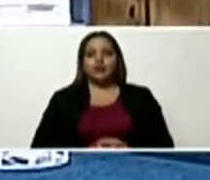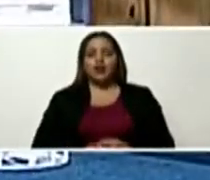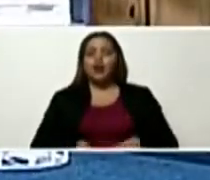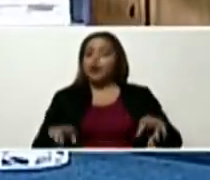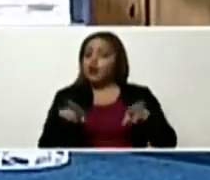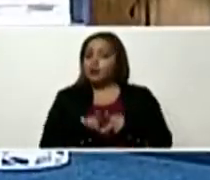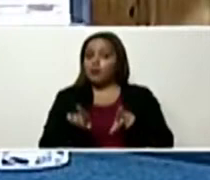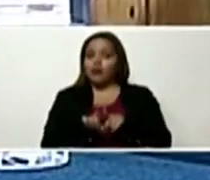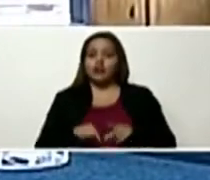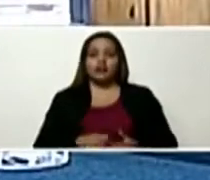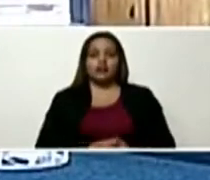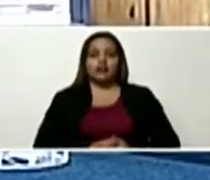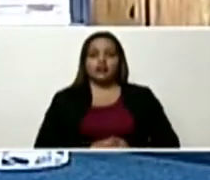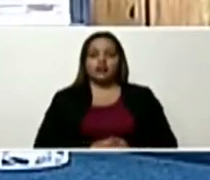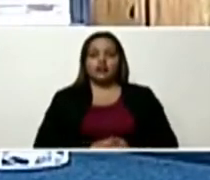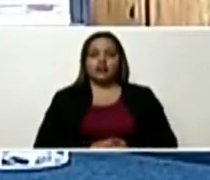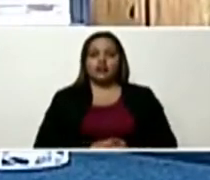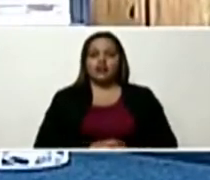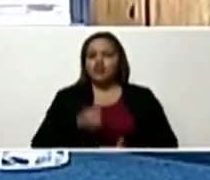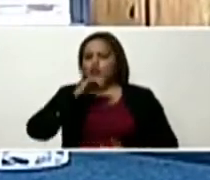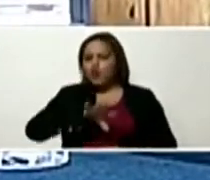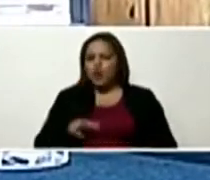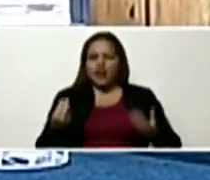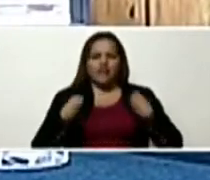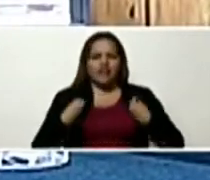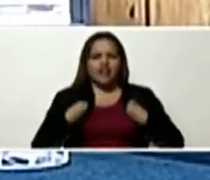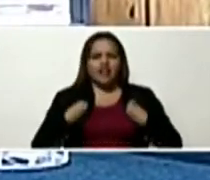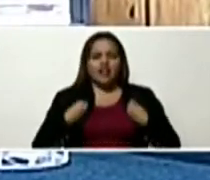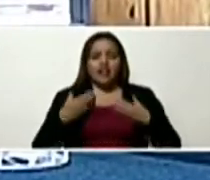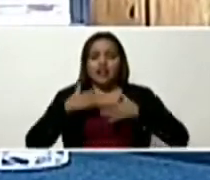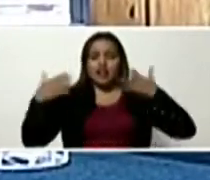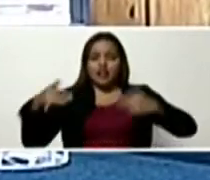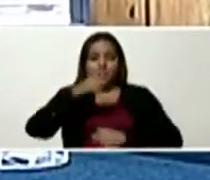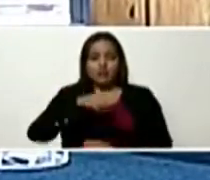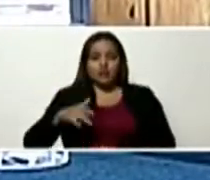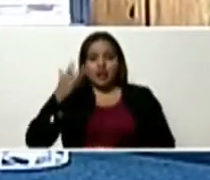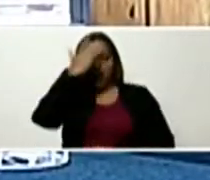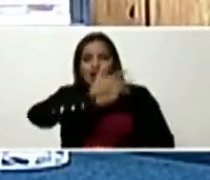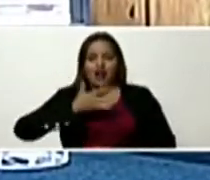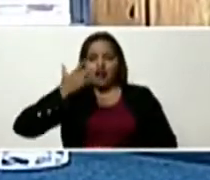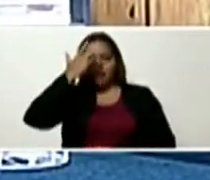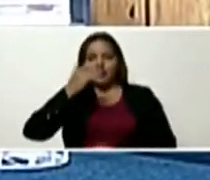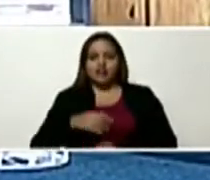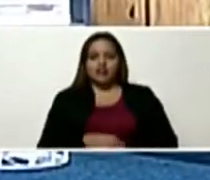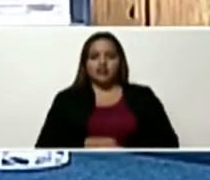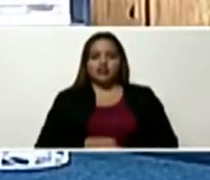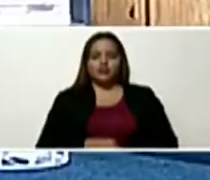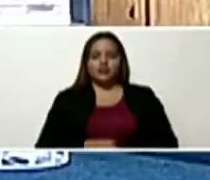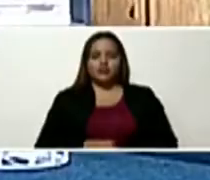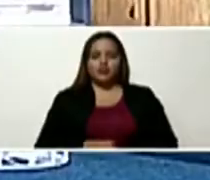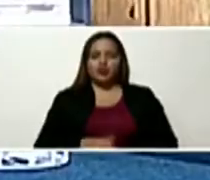Igualmente, la biografía de grandes africanos, Julius